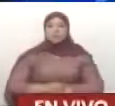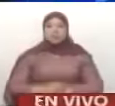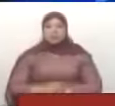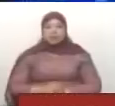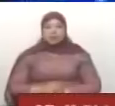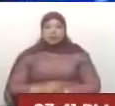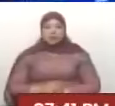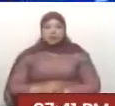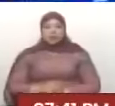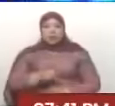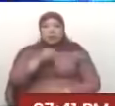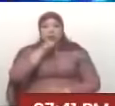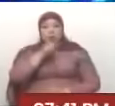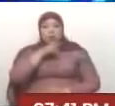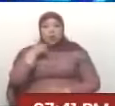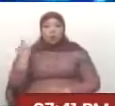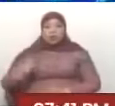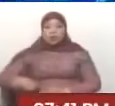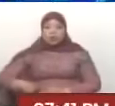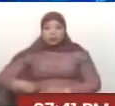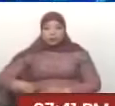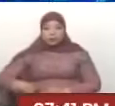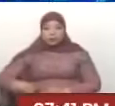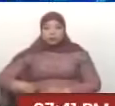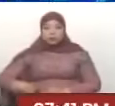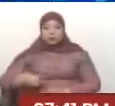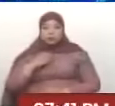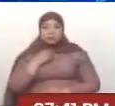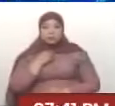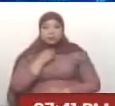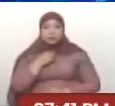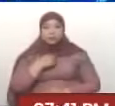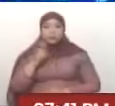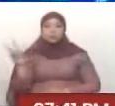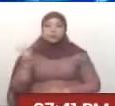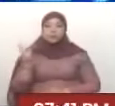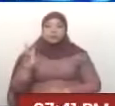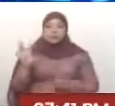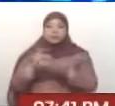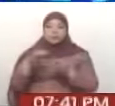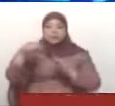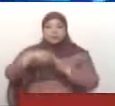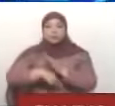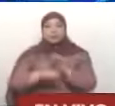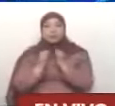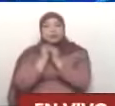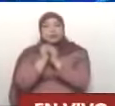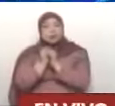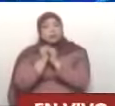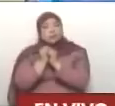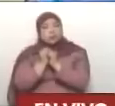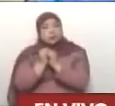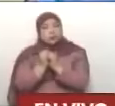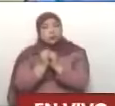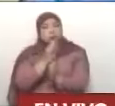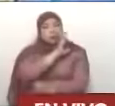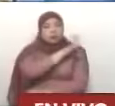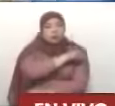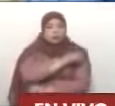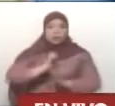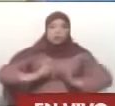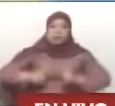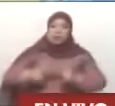La agencia de noticias rusa Sputnik dice que Venezuela se une en profunda plegaria por Palestina en el inicio del